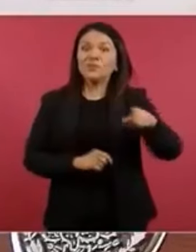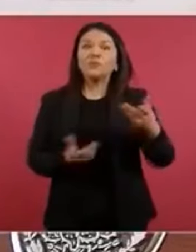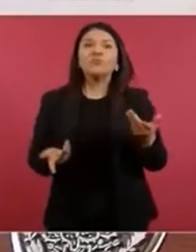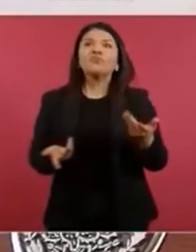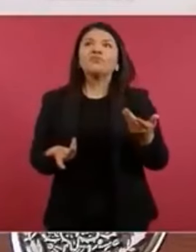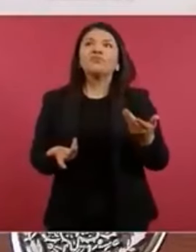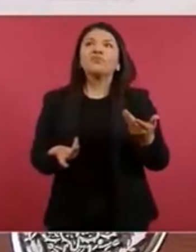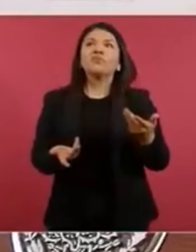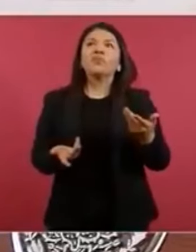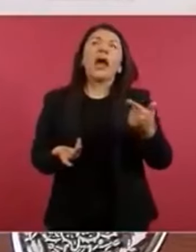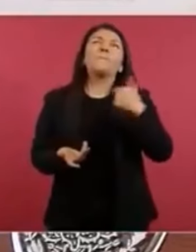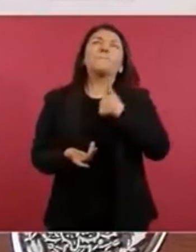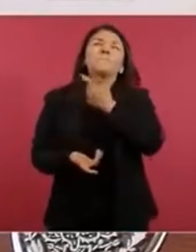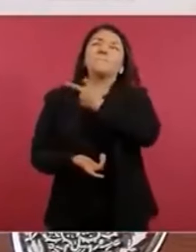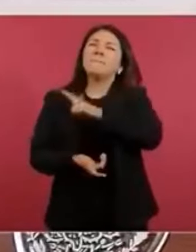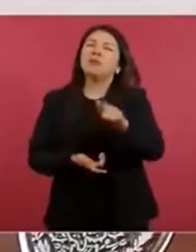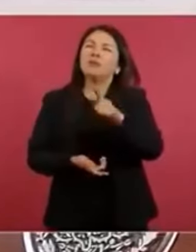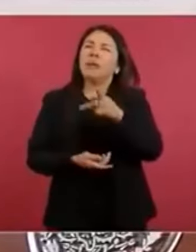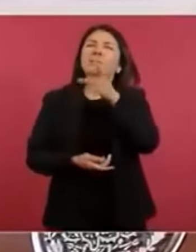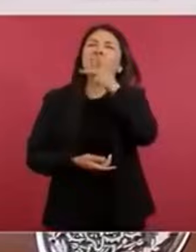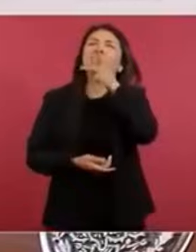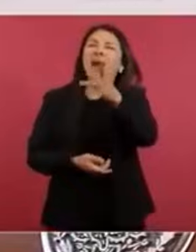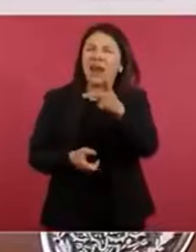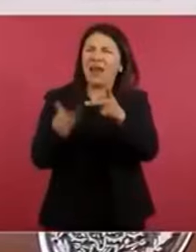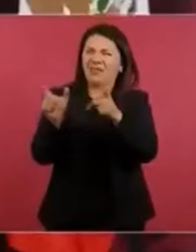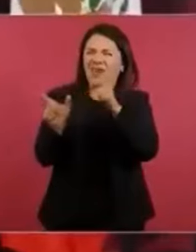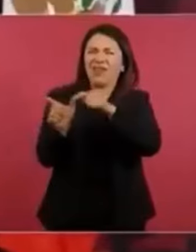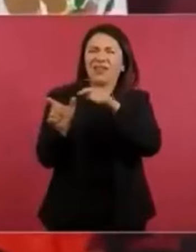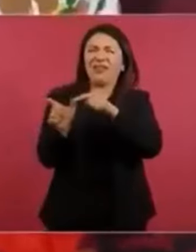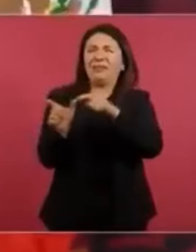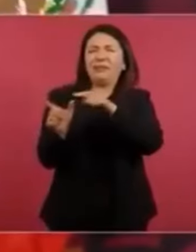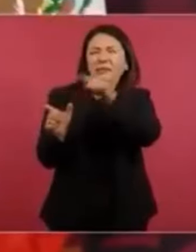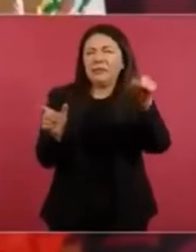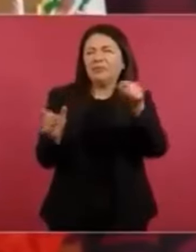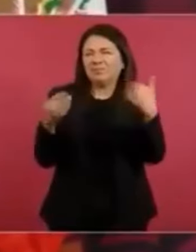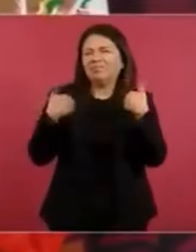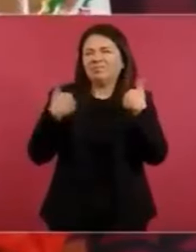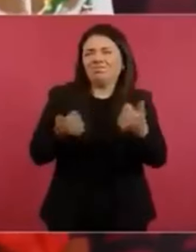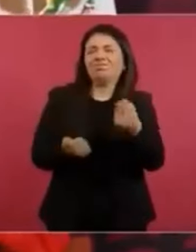no me gusta mucho el término, pero sí se va a entender,